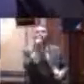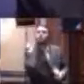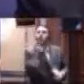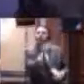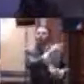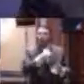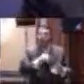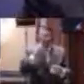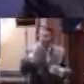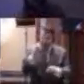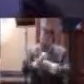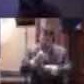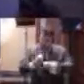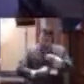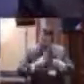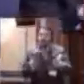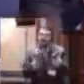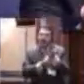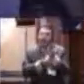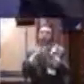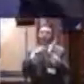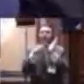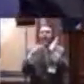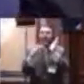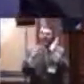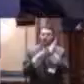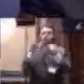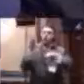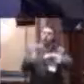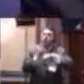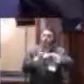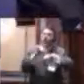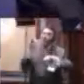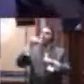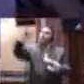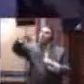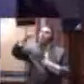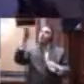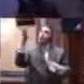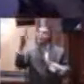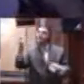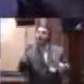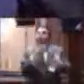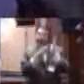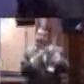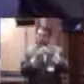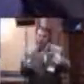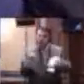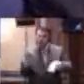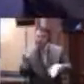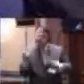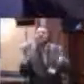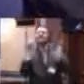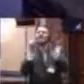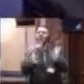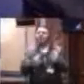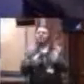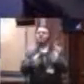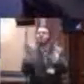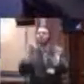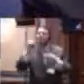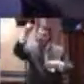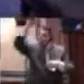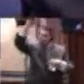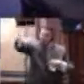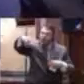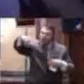además dispone por ley, de la posibilidad de imponer sanciones